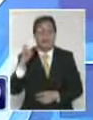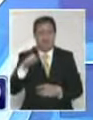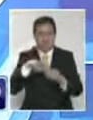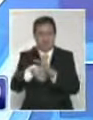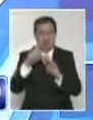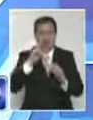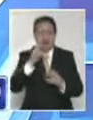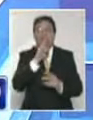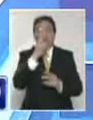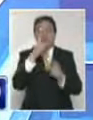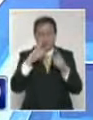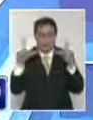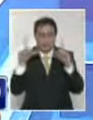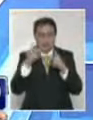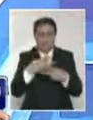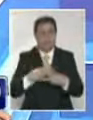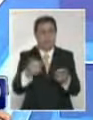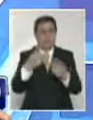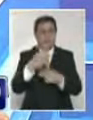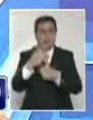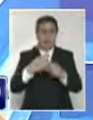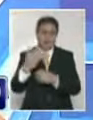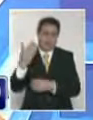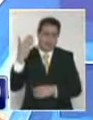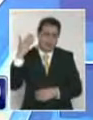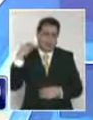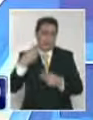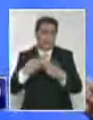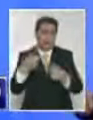esas imágenes se ven desde el año,